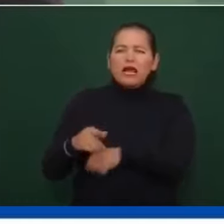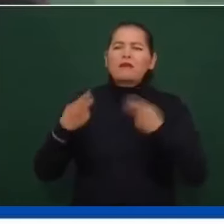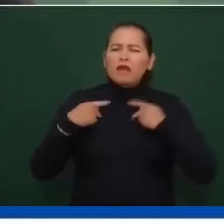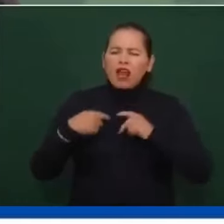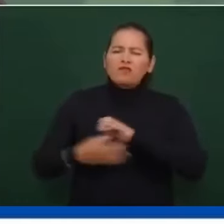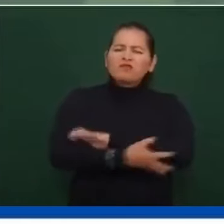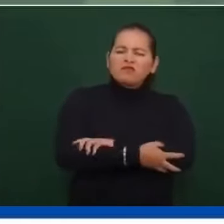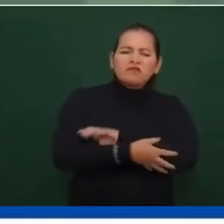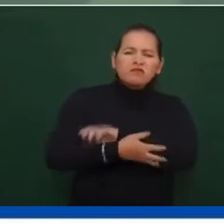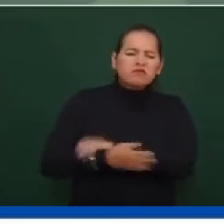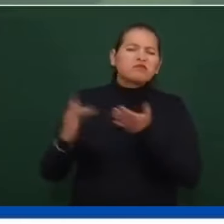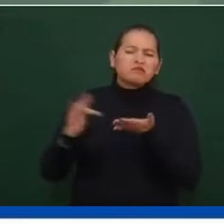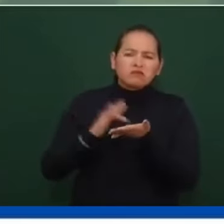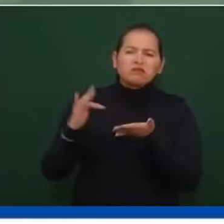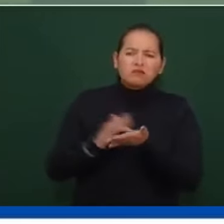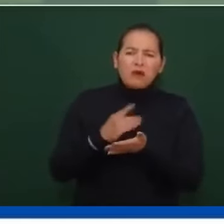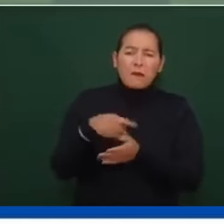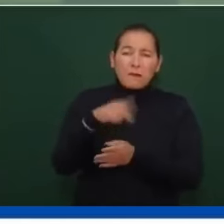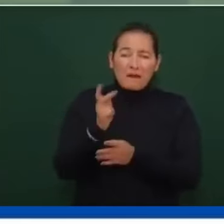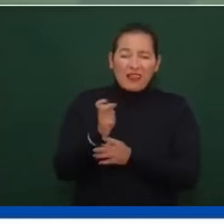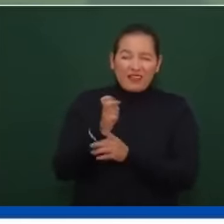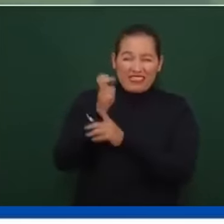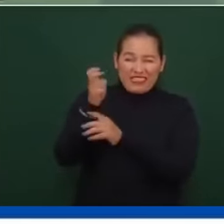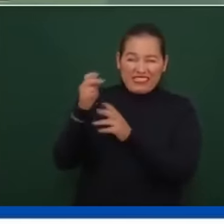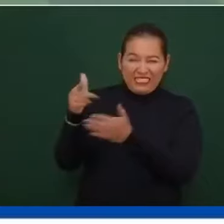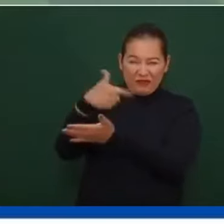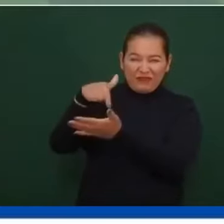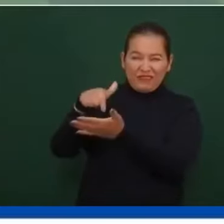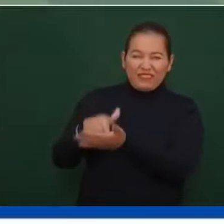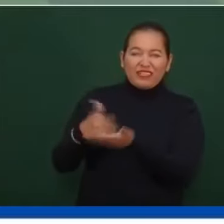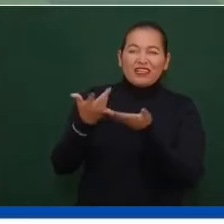muy fraterna. Pero en esa hacienda